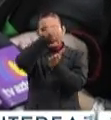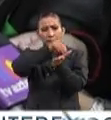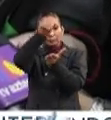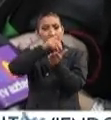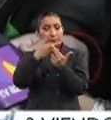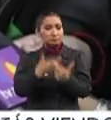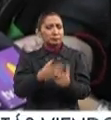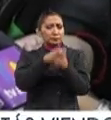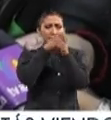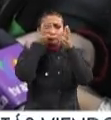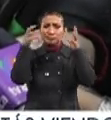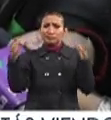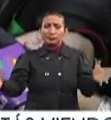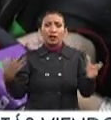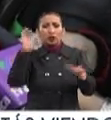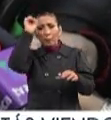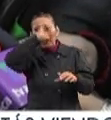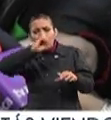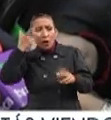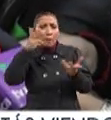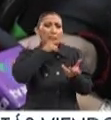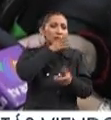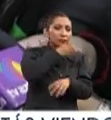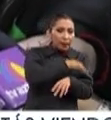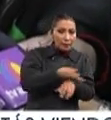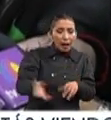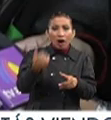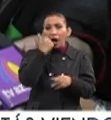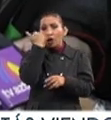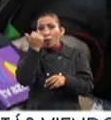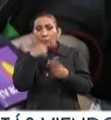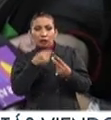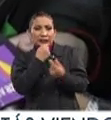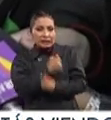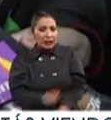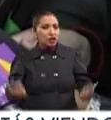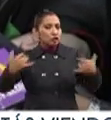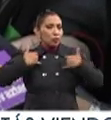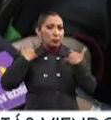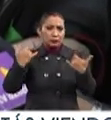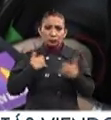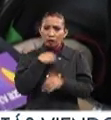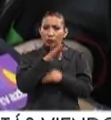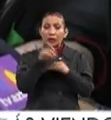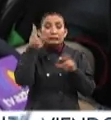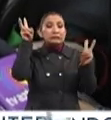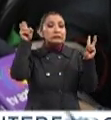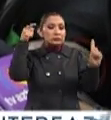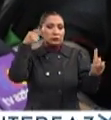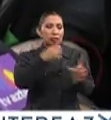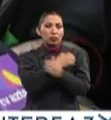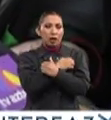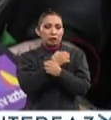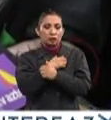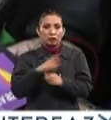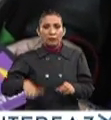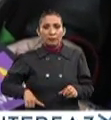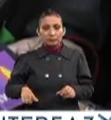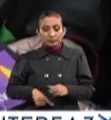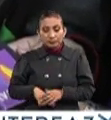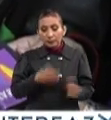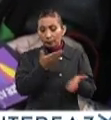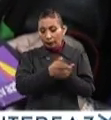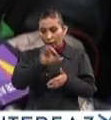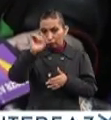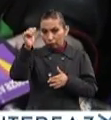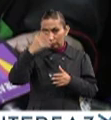una cantidad enorme de opiniones de padres de familia, de alumnos, de niños, de jóvenes sobre la educación pública.